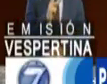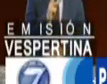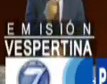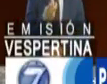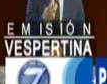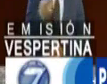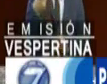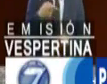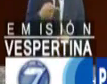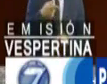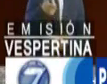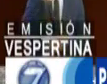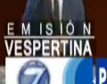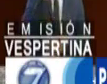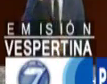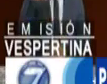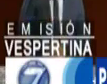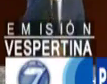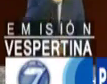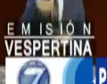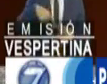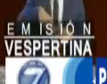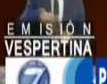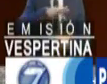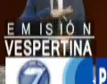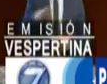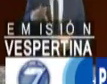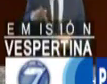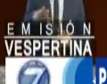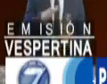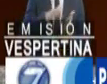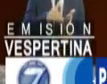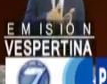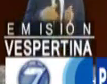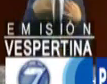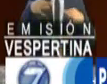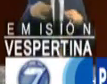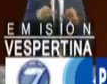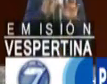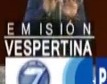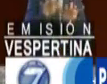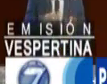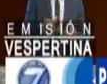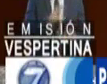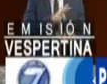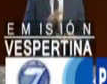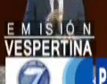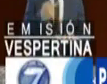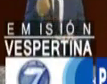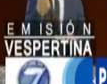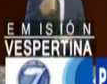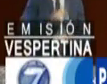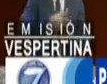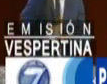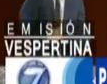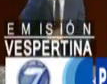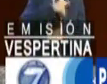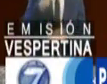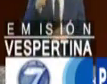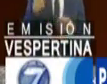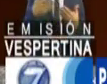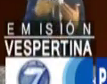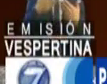suscribir en el corto plazo ese documento que nos permita abrir los cielos entre nuestros países.